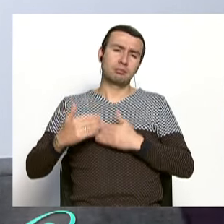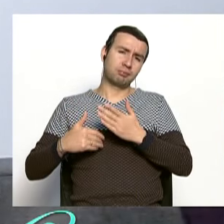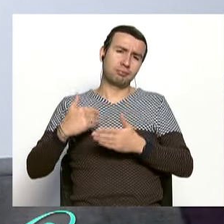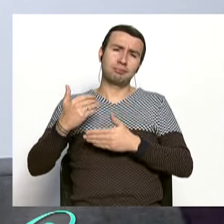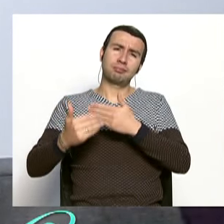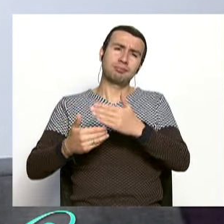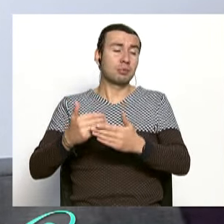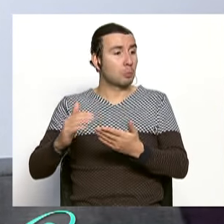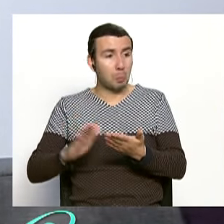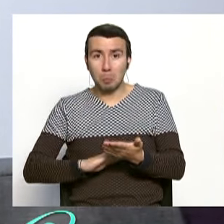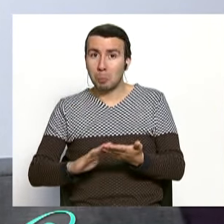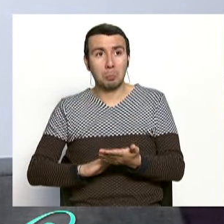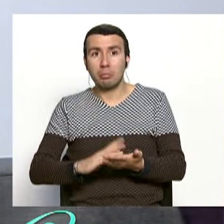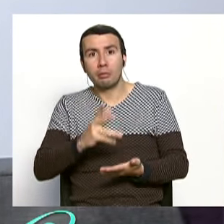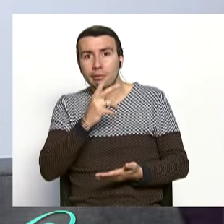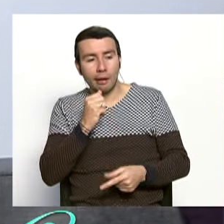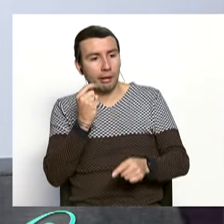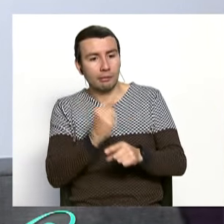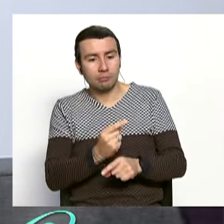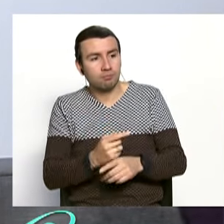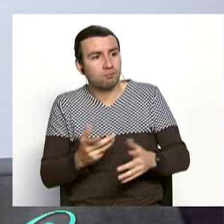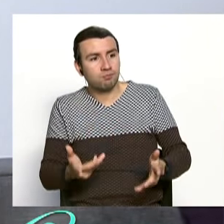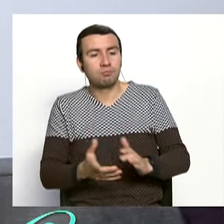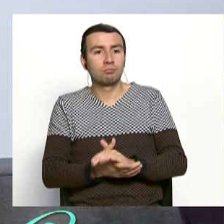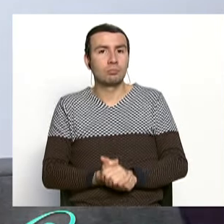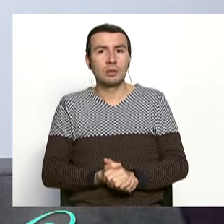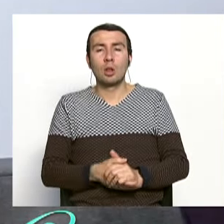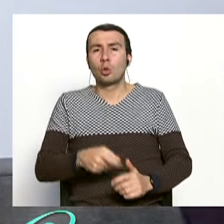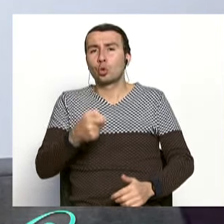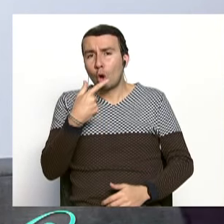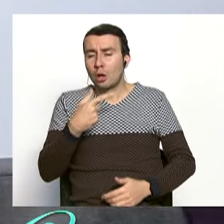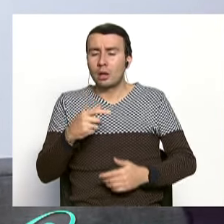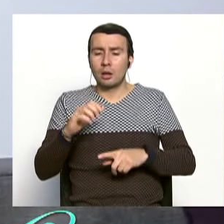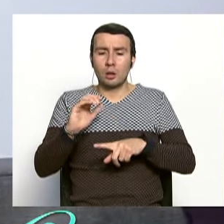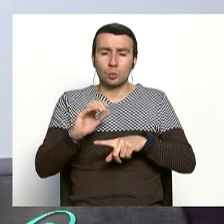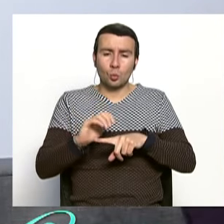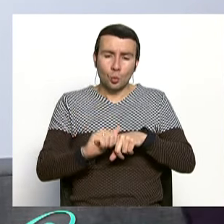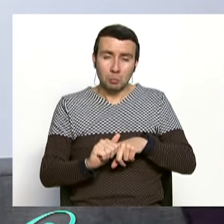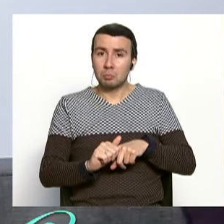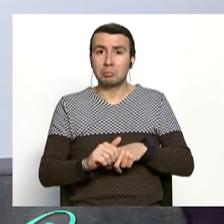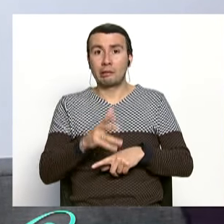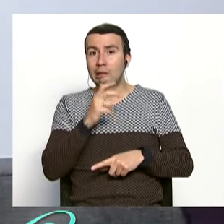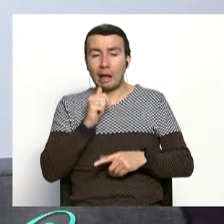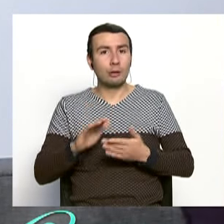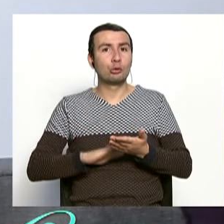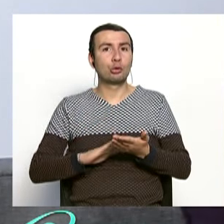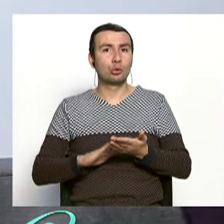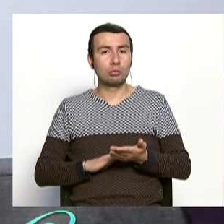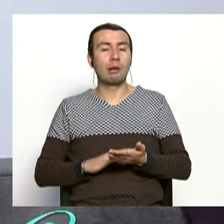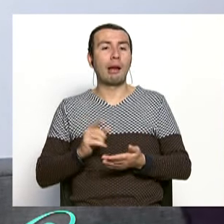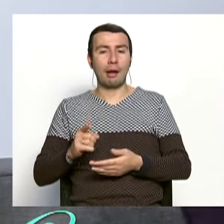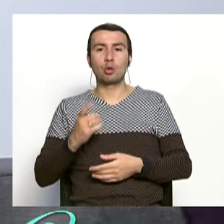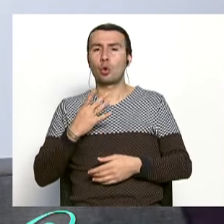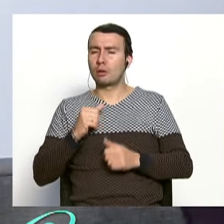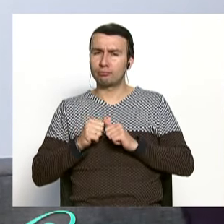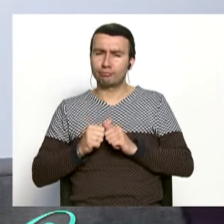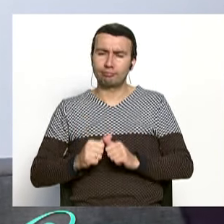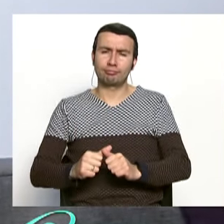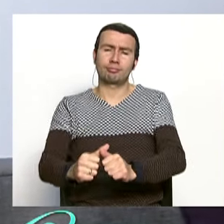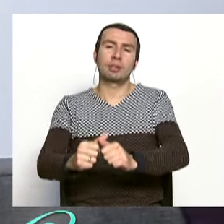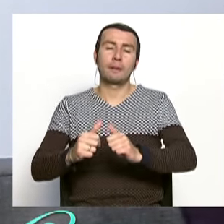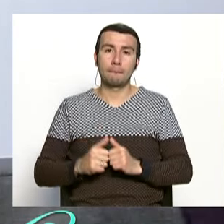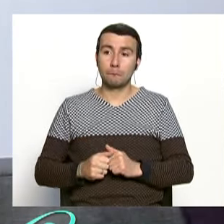mejora con los tratamientos comunes como los analgésicos o antiinflamatorios en general las pacientes que han tenido